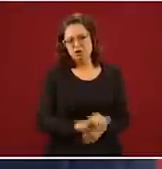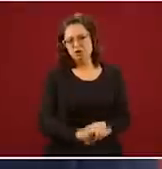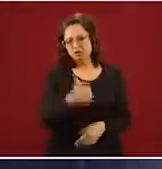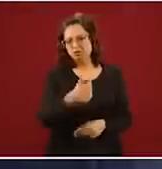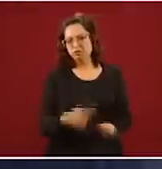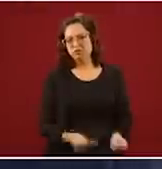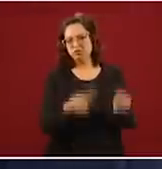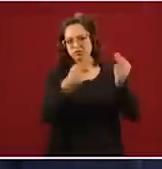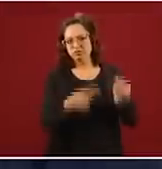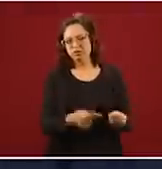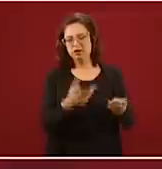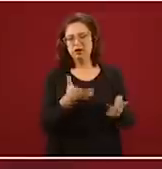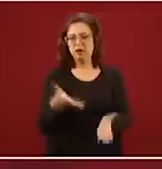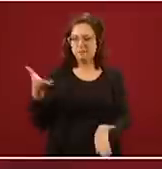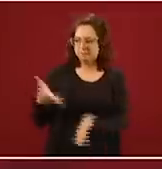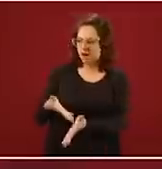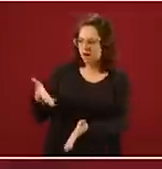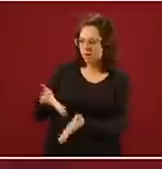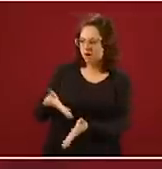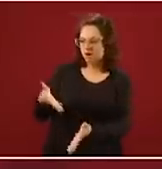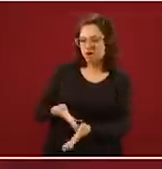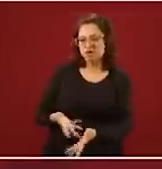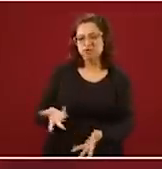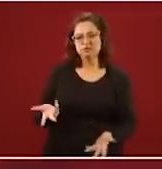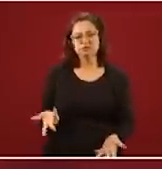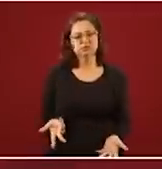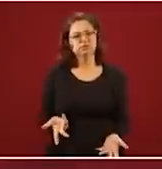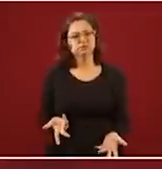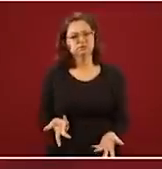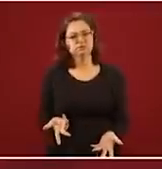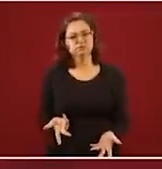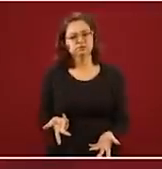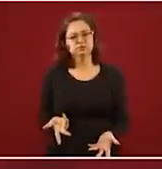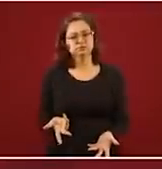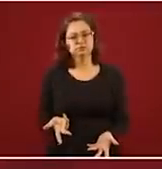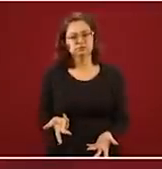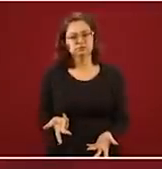y que no estén insistiendo ahí con